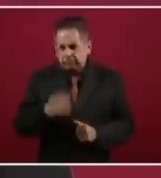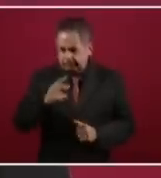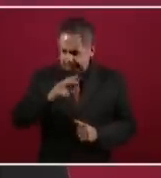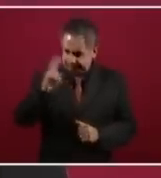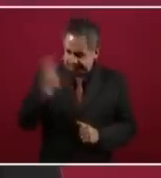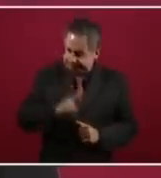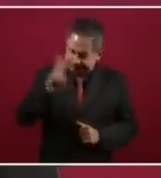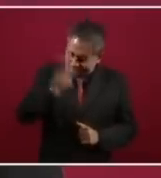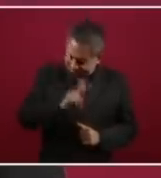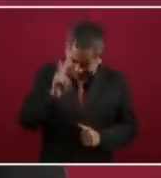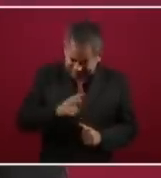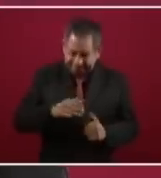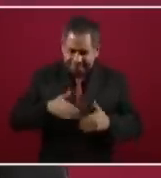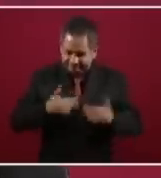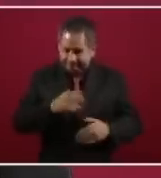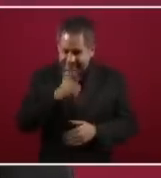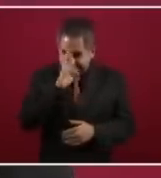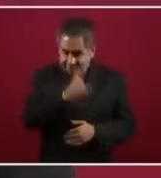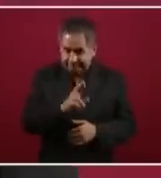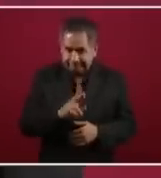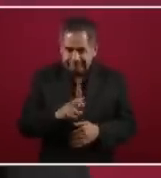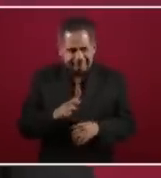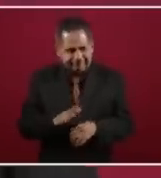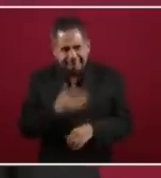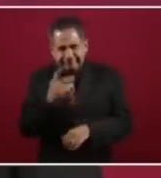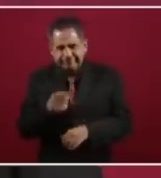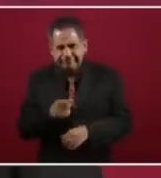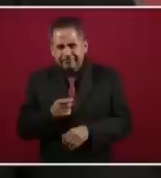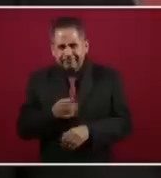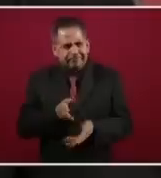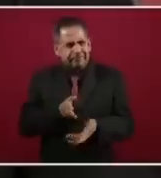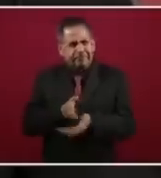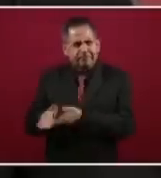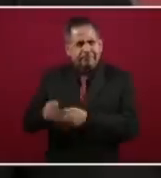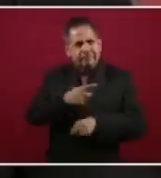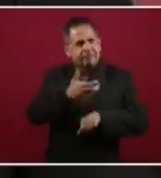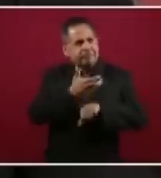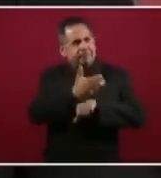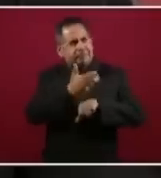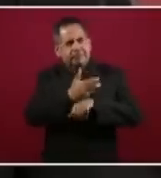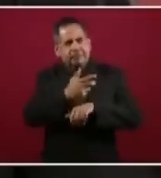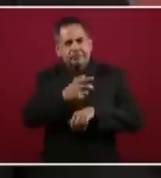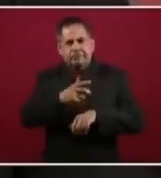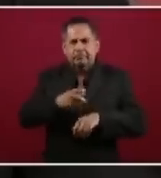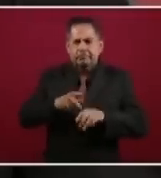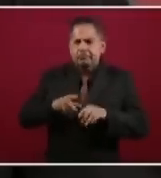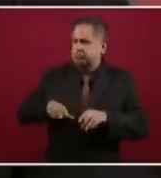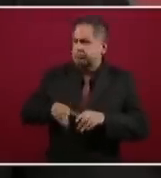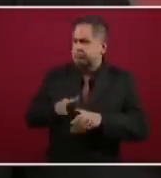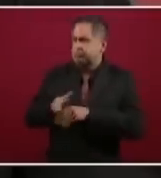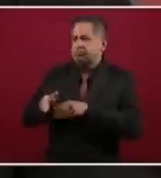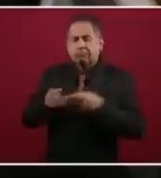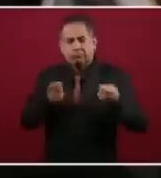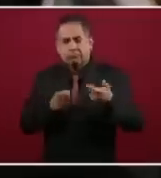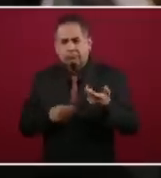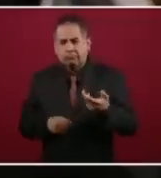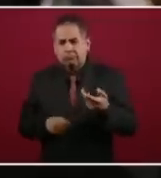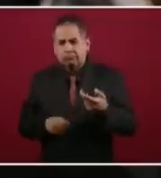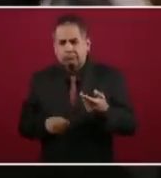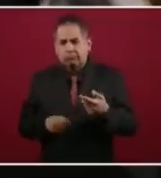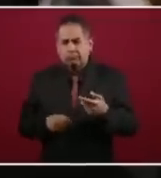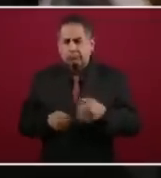la verdad, con todo respeto, ¿por qué interviene el Departamento de Estado? Pues en defensa de una